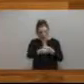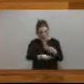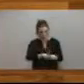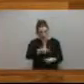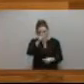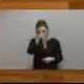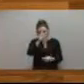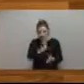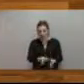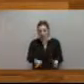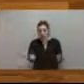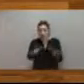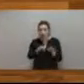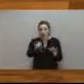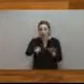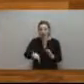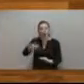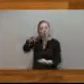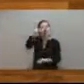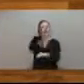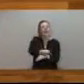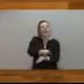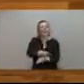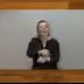Podemos eran también mandados. Pero bueno,